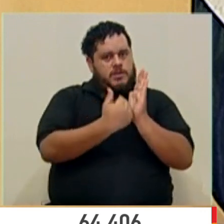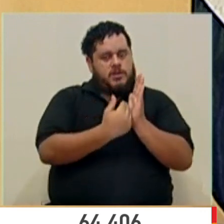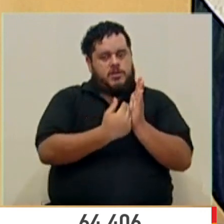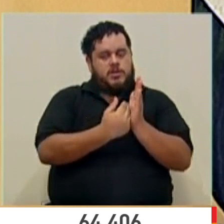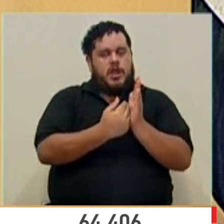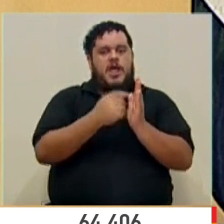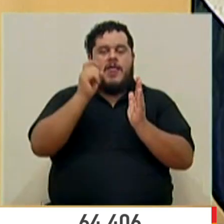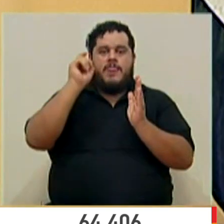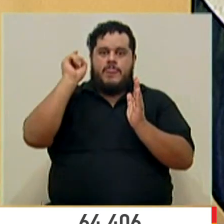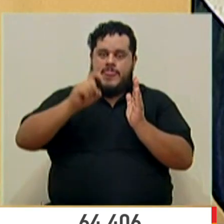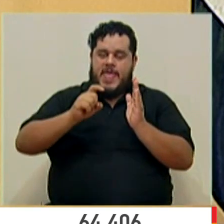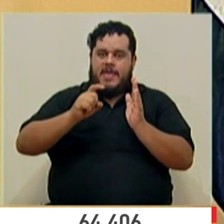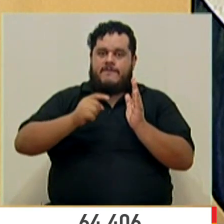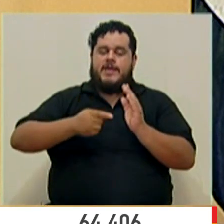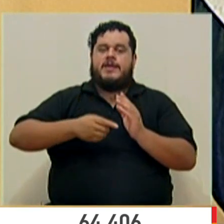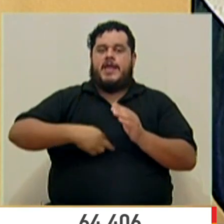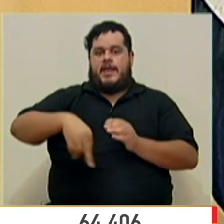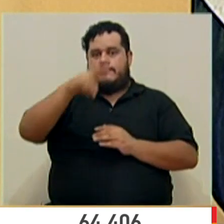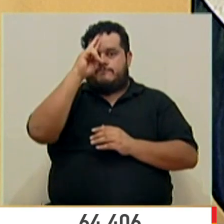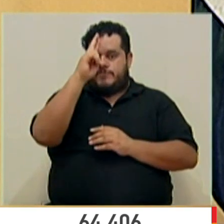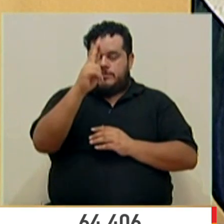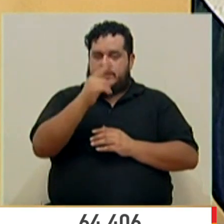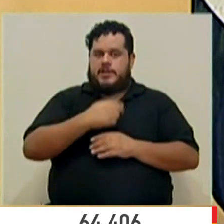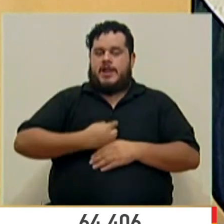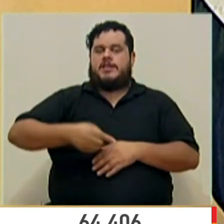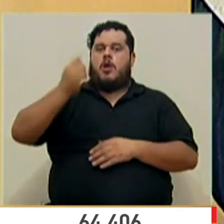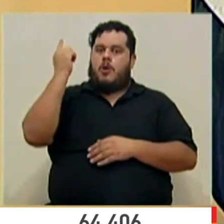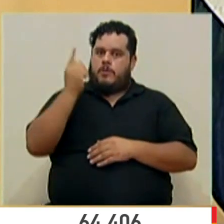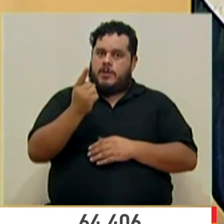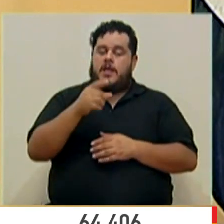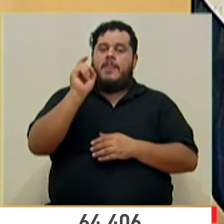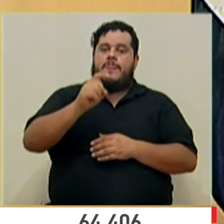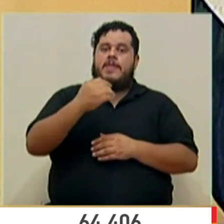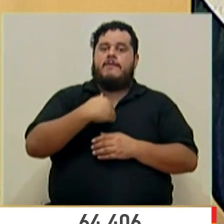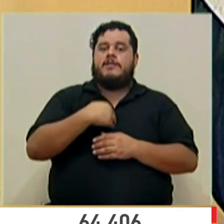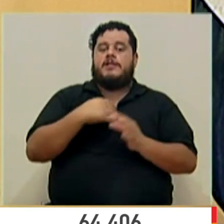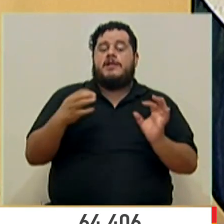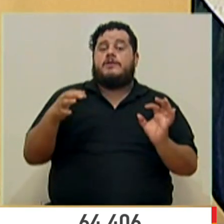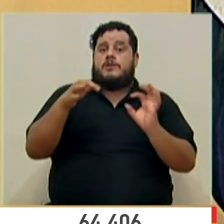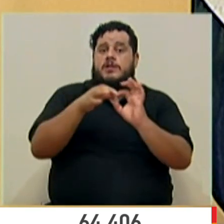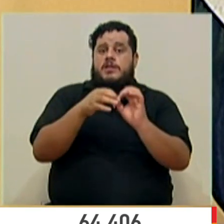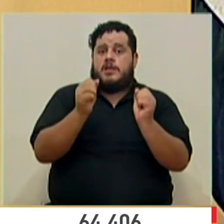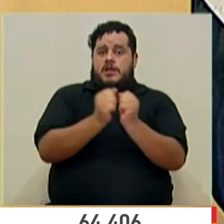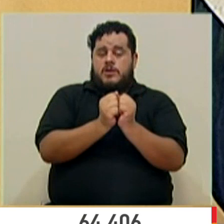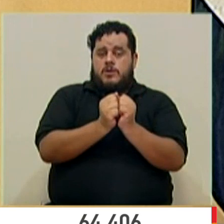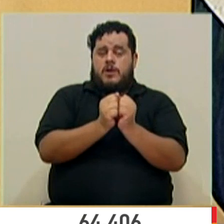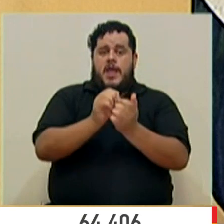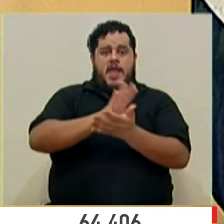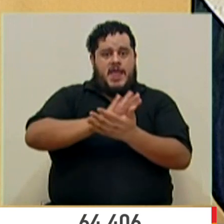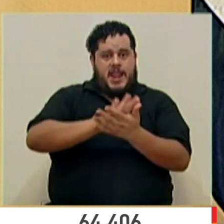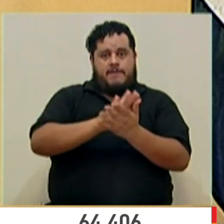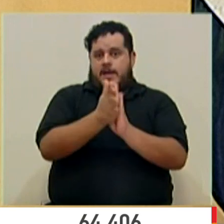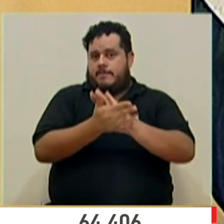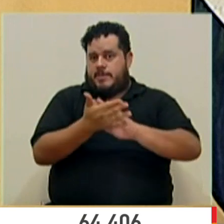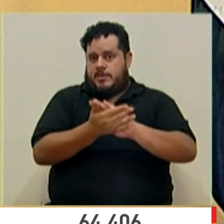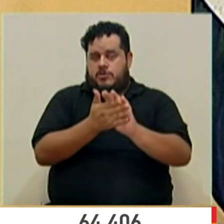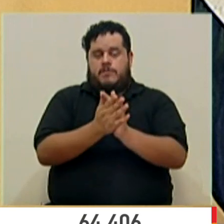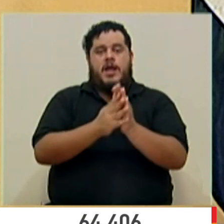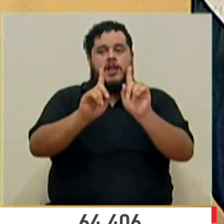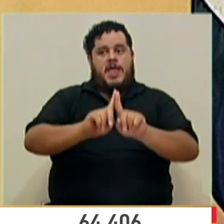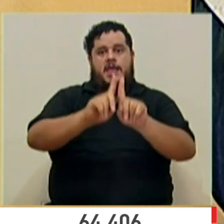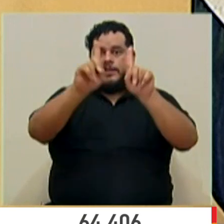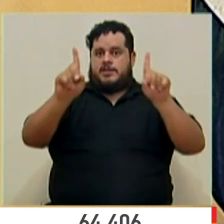de acatamiento obligatorio. La apertura tiene que tener conexidad con el lavamiento de manos, el